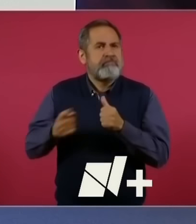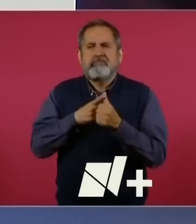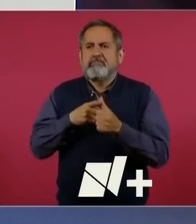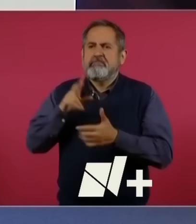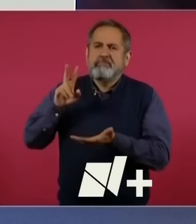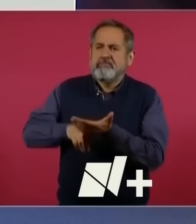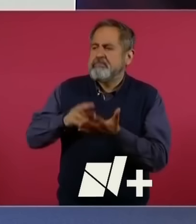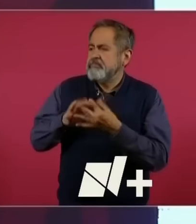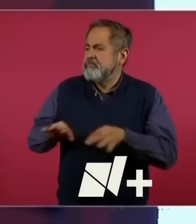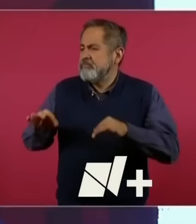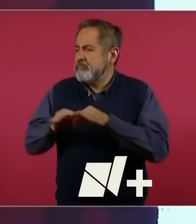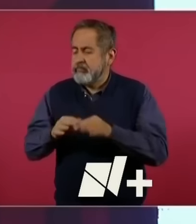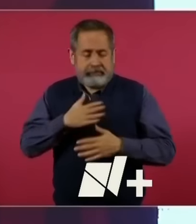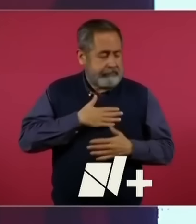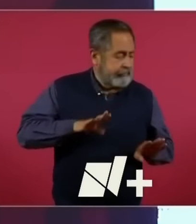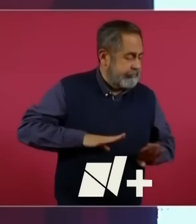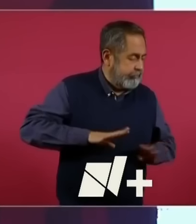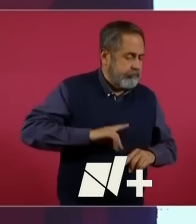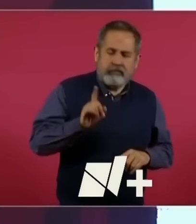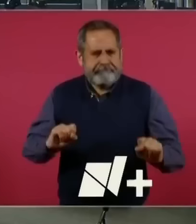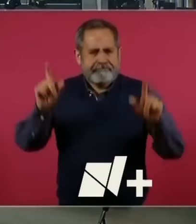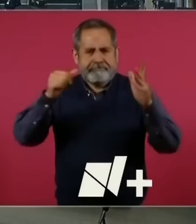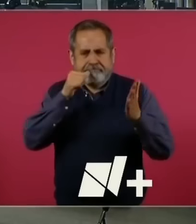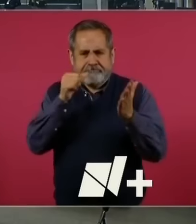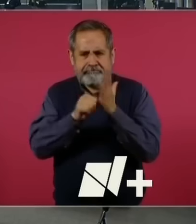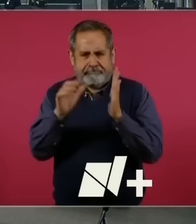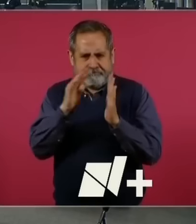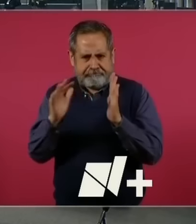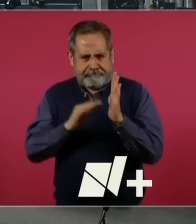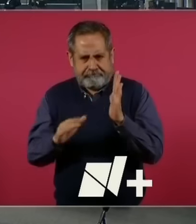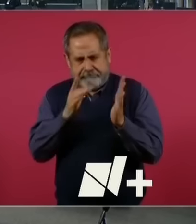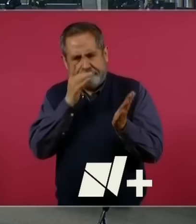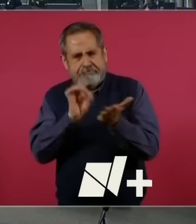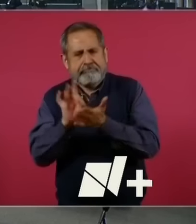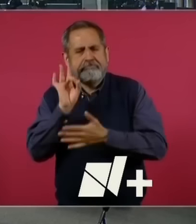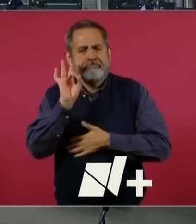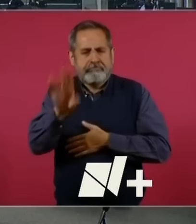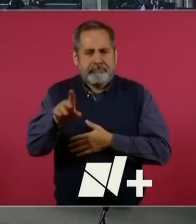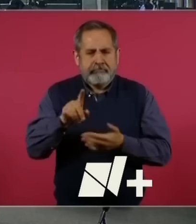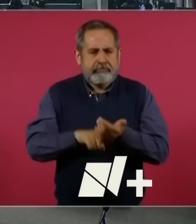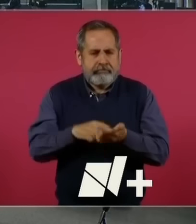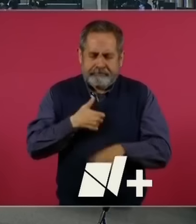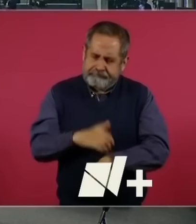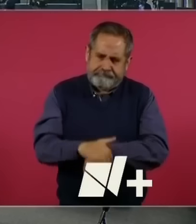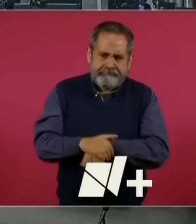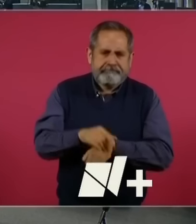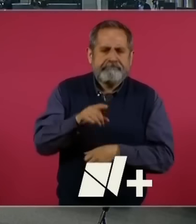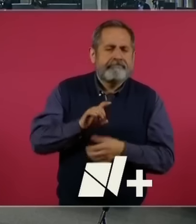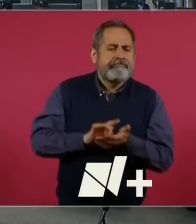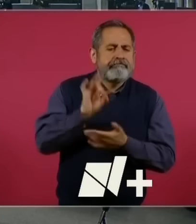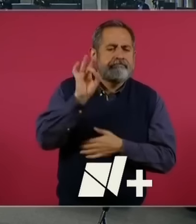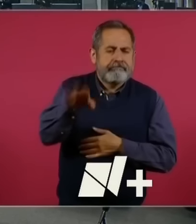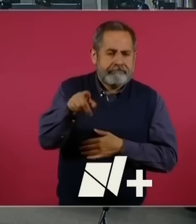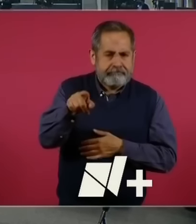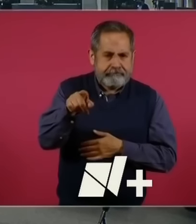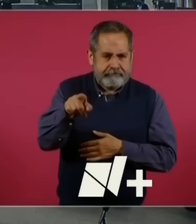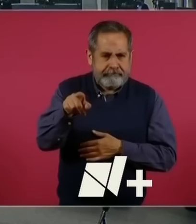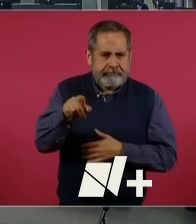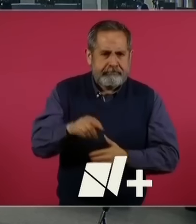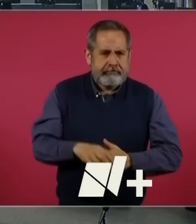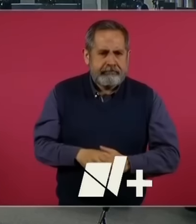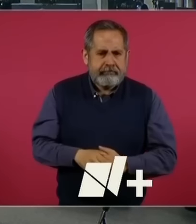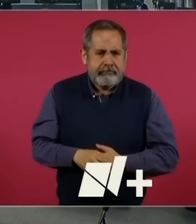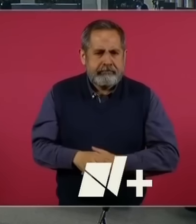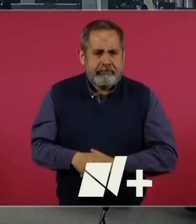por encima del interés personal. También dio a conocer el texto que envió a Donald Trump sobre sus dichos en la Convención